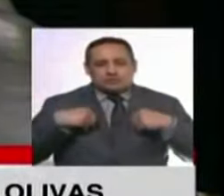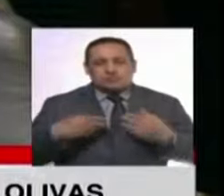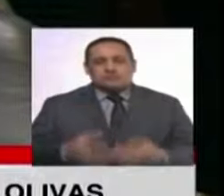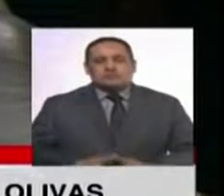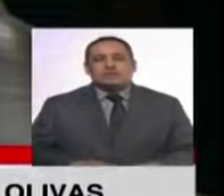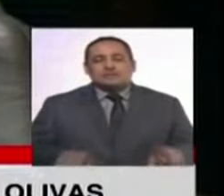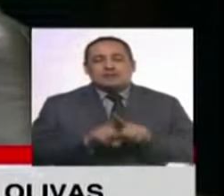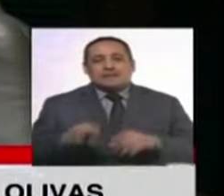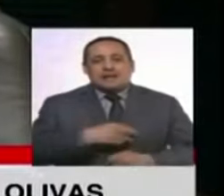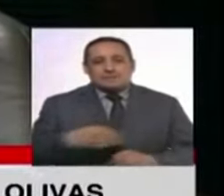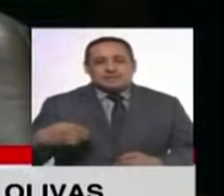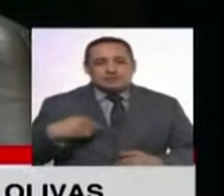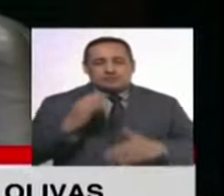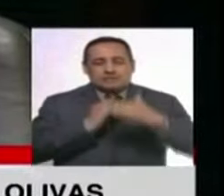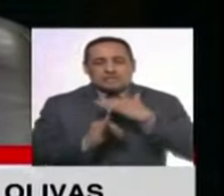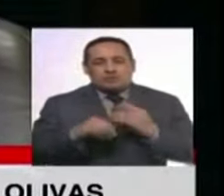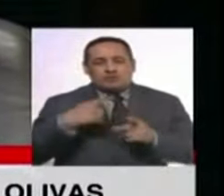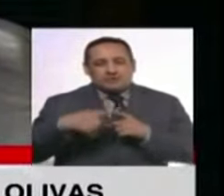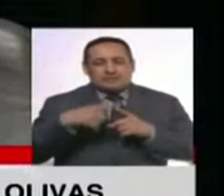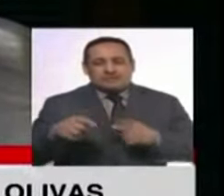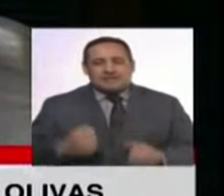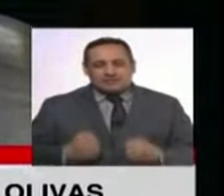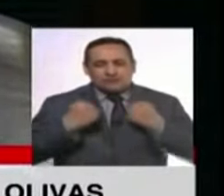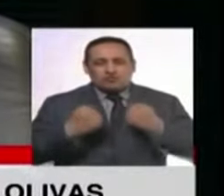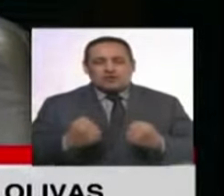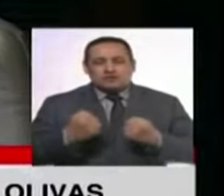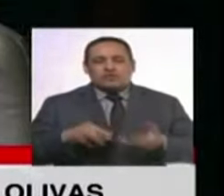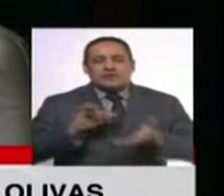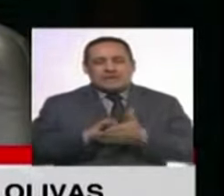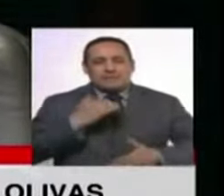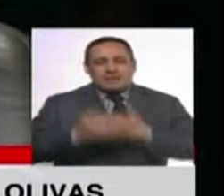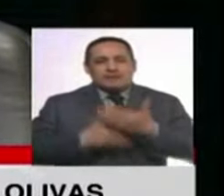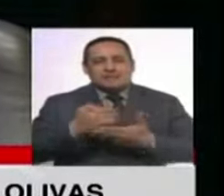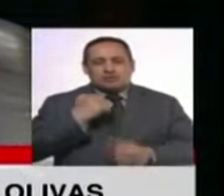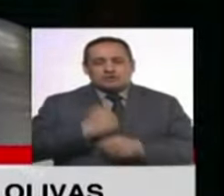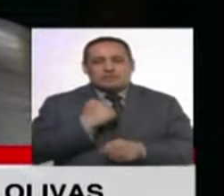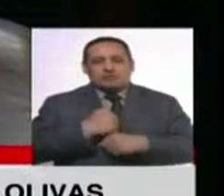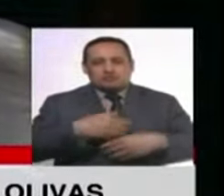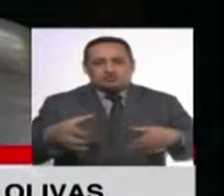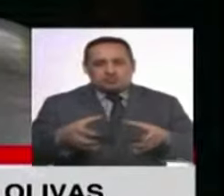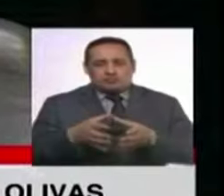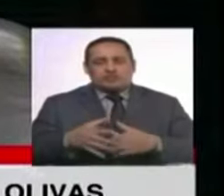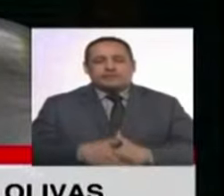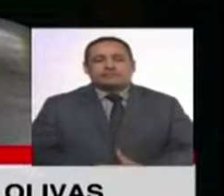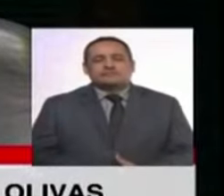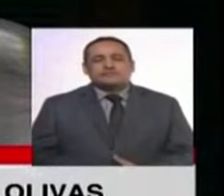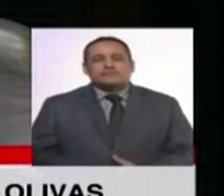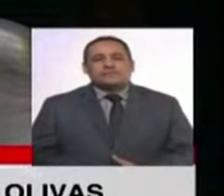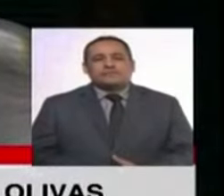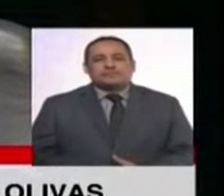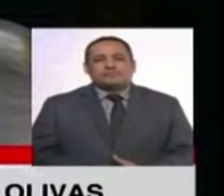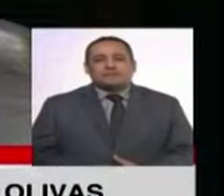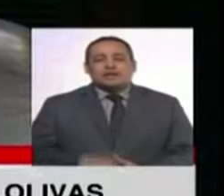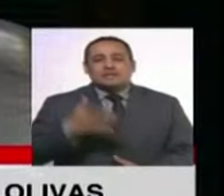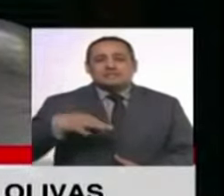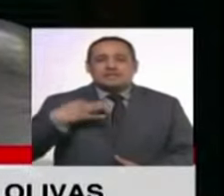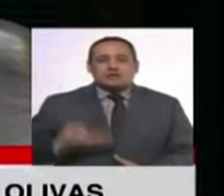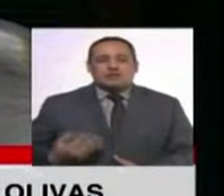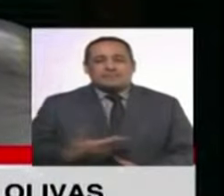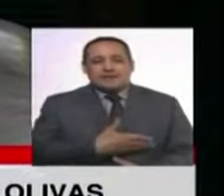al ministro del interior por los esfuerzos que viene desarrollando en su sector señora